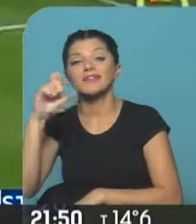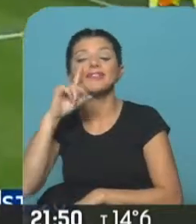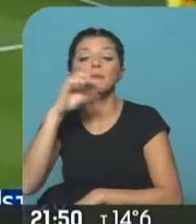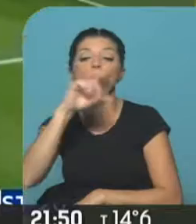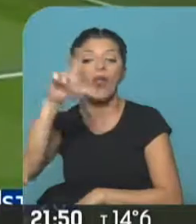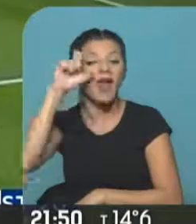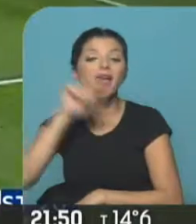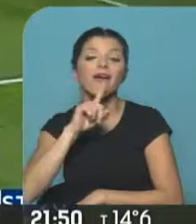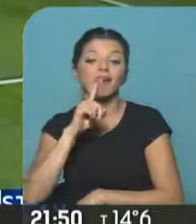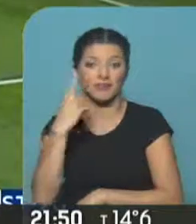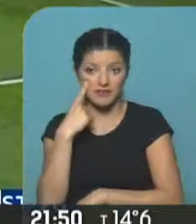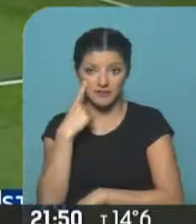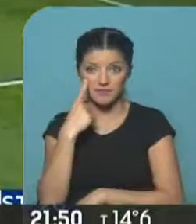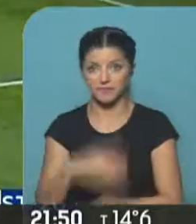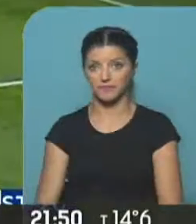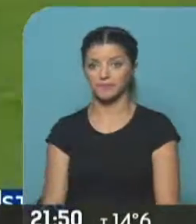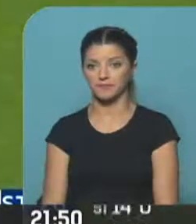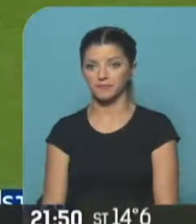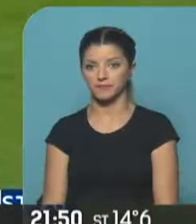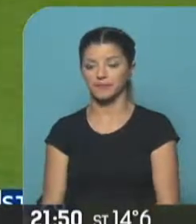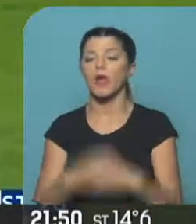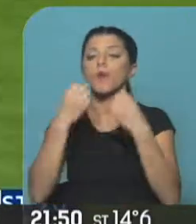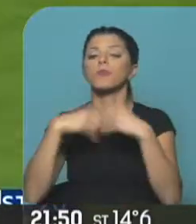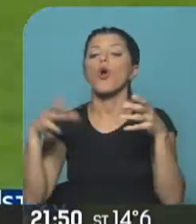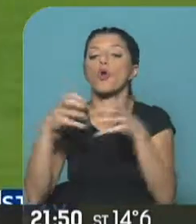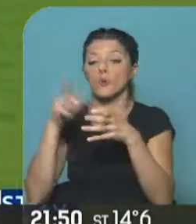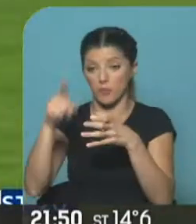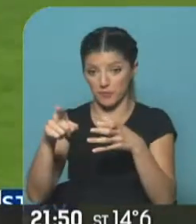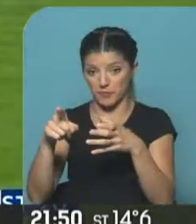Valente para el equipo rionegrino.